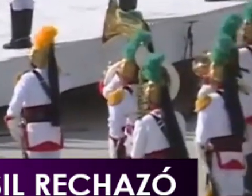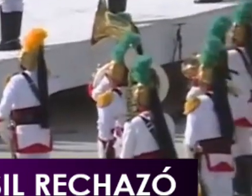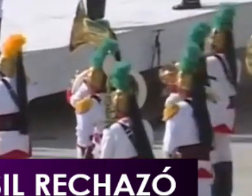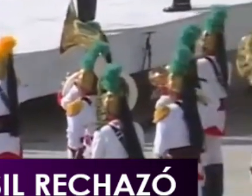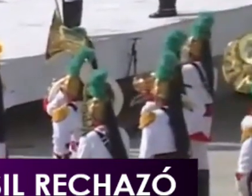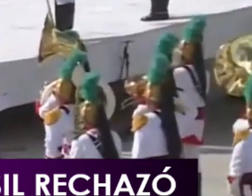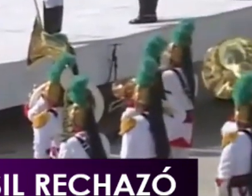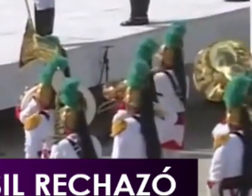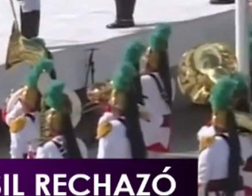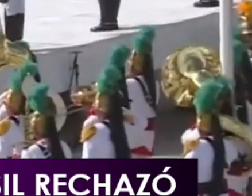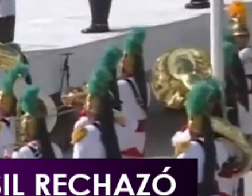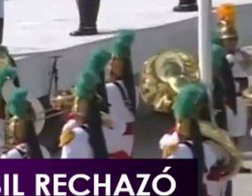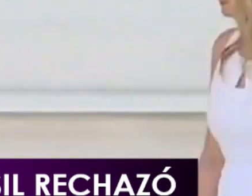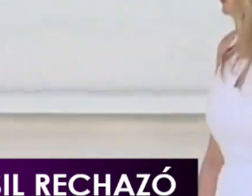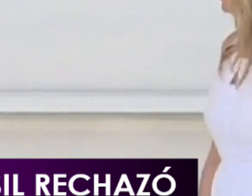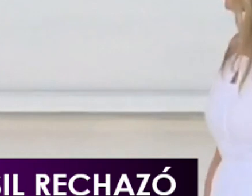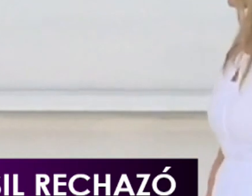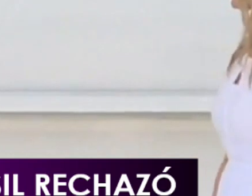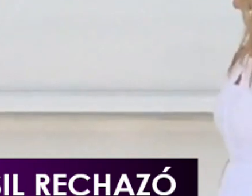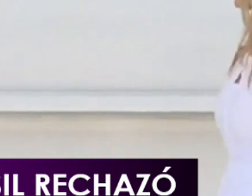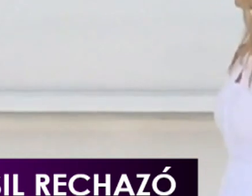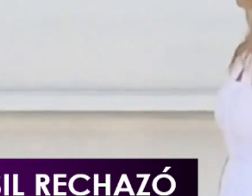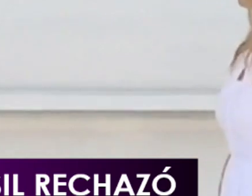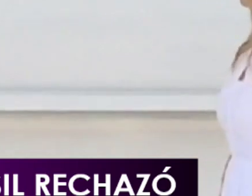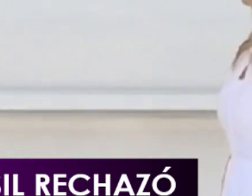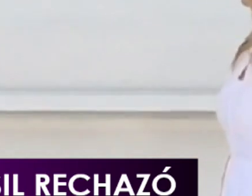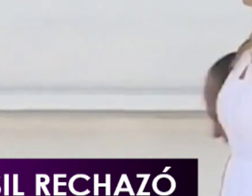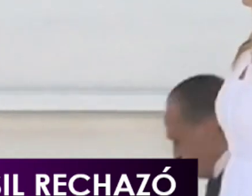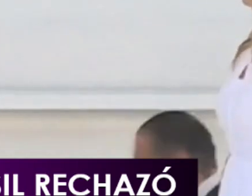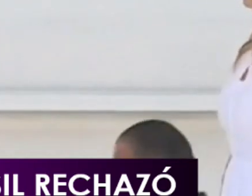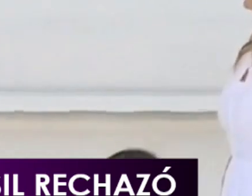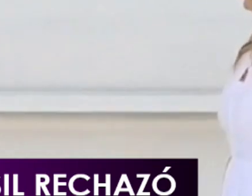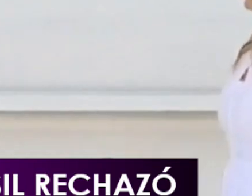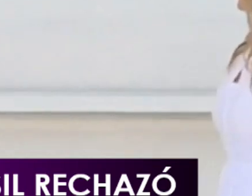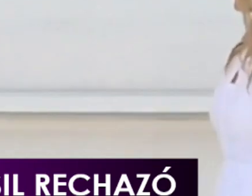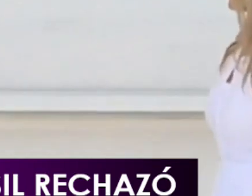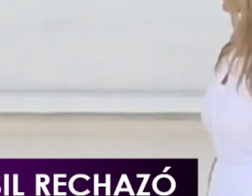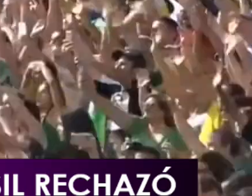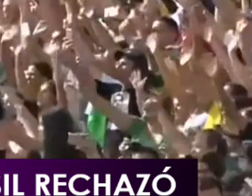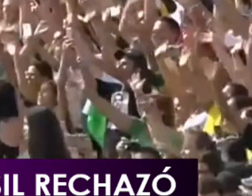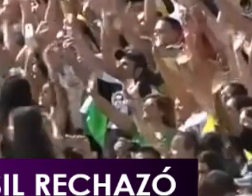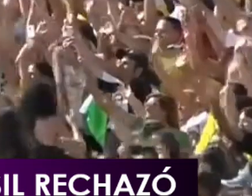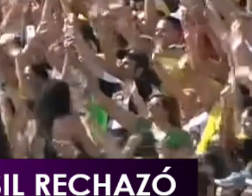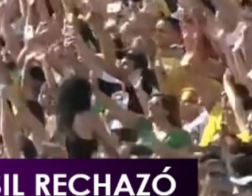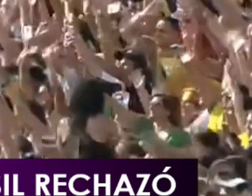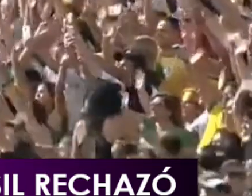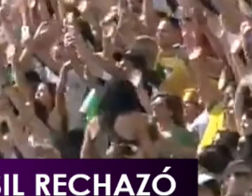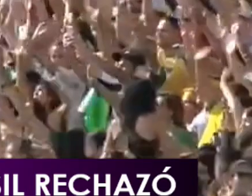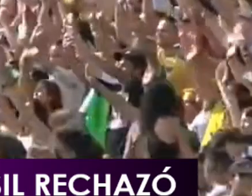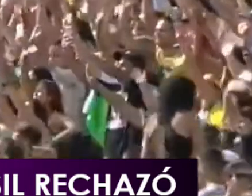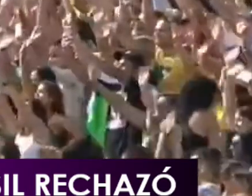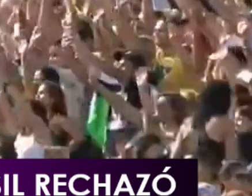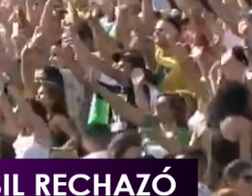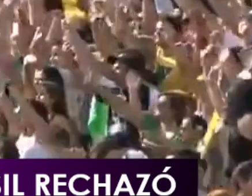rechazada las propuestas deben ser sometida a votación en el plenario de la cámara ya que las comisiones especiales